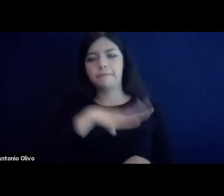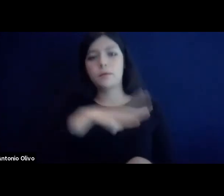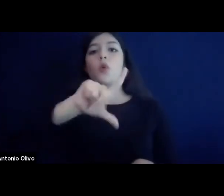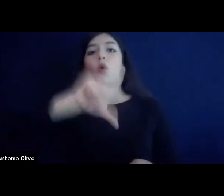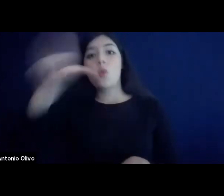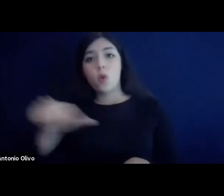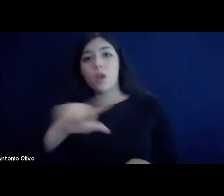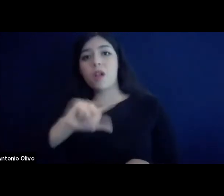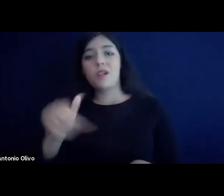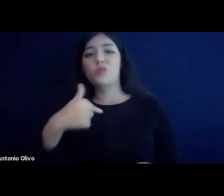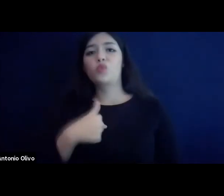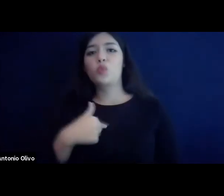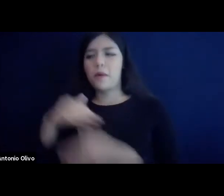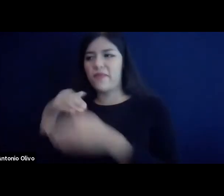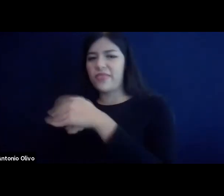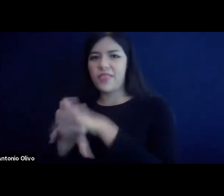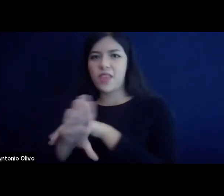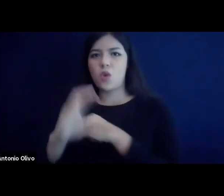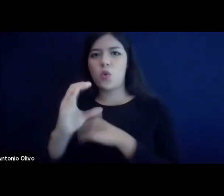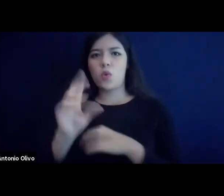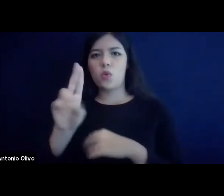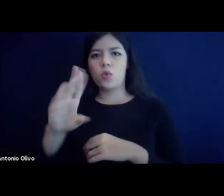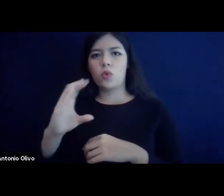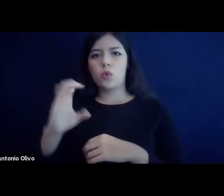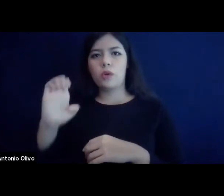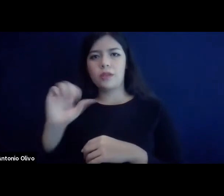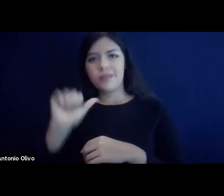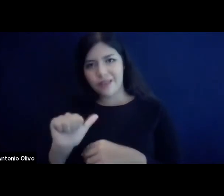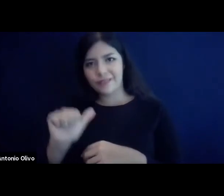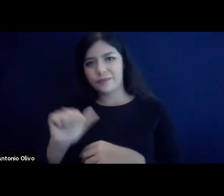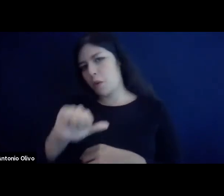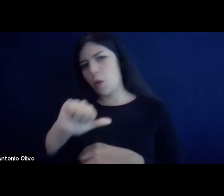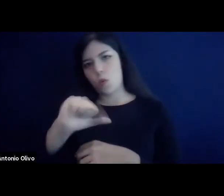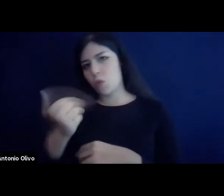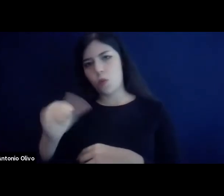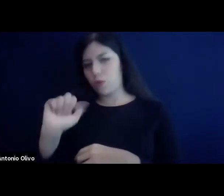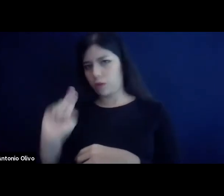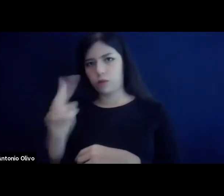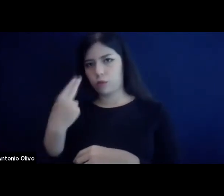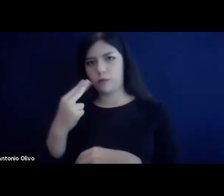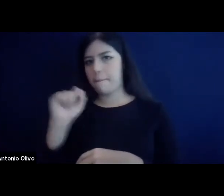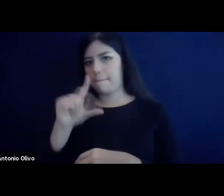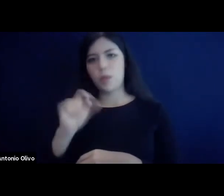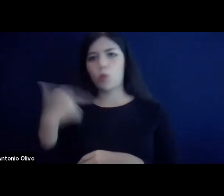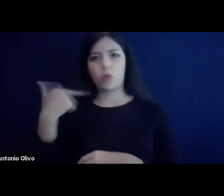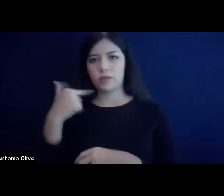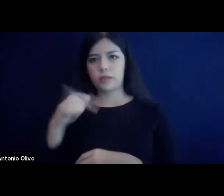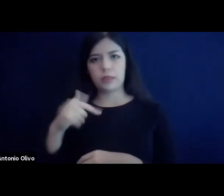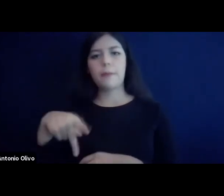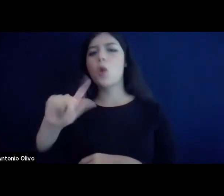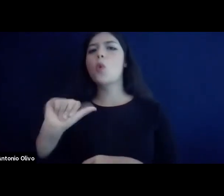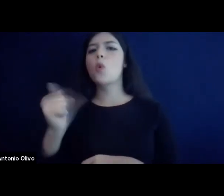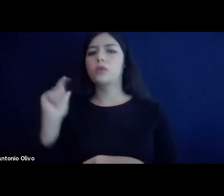inquietud, como ver vi el antes y el después, y aparte la necesidad ma mayor que había y el tema ya estaba más